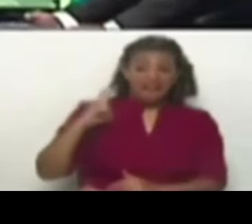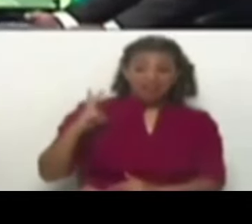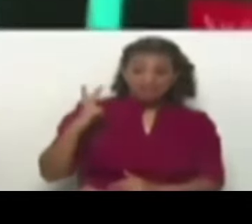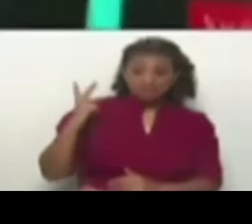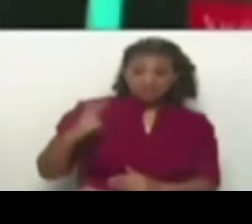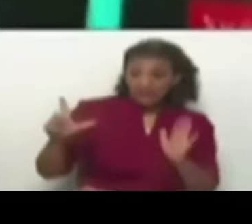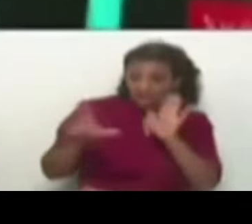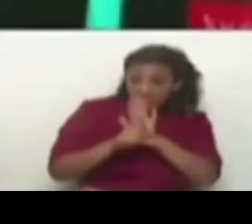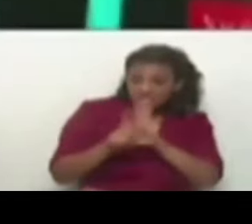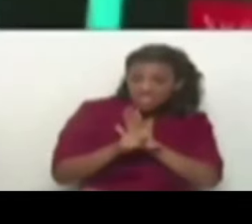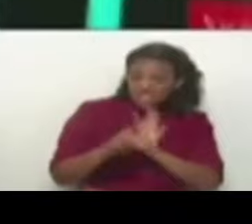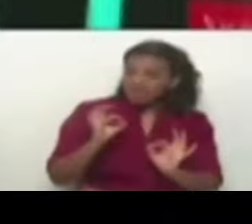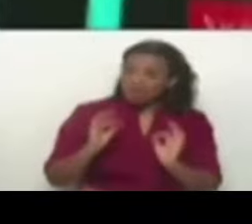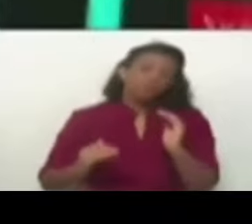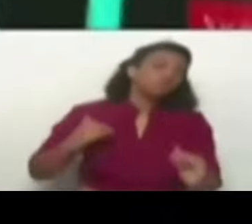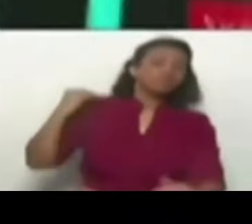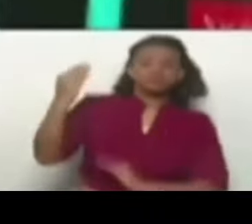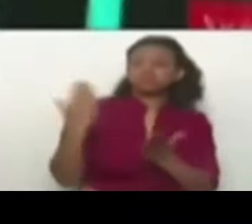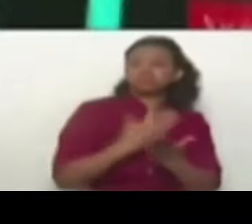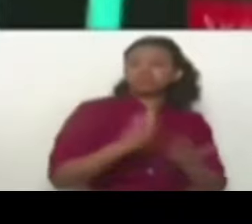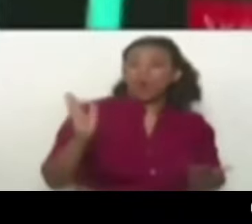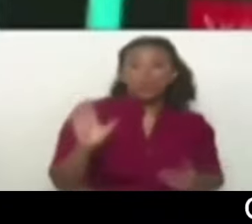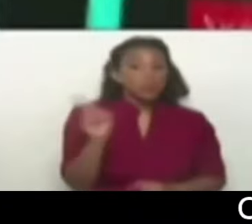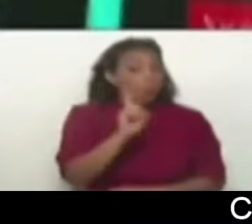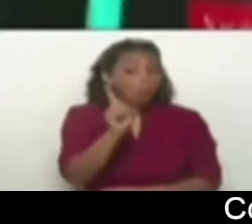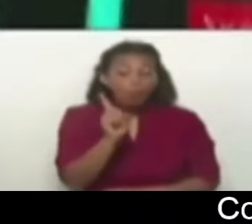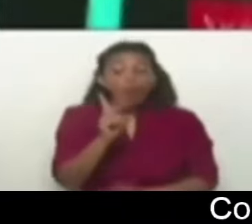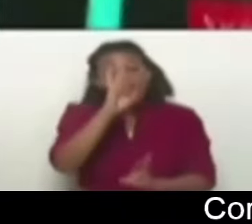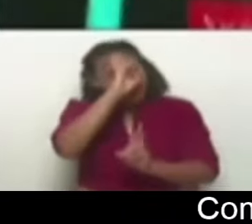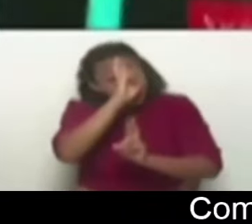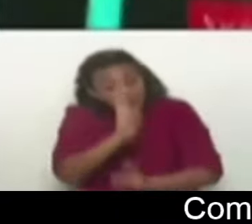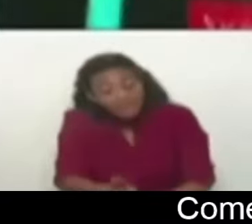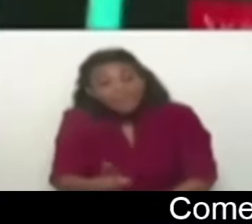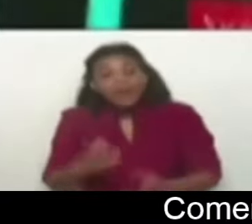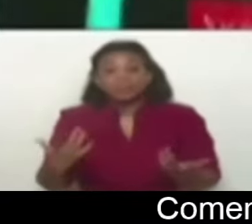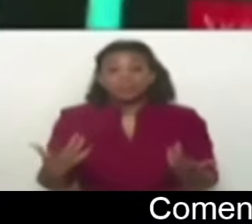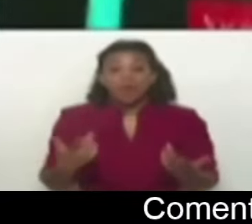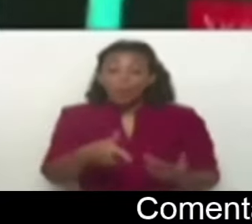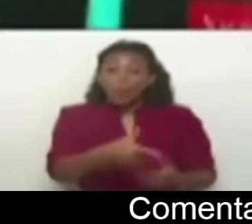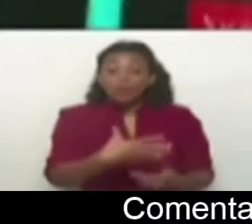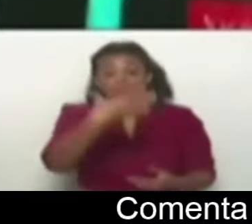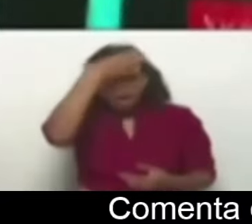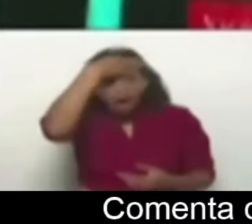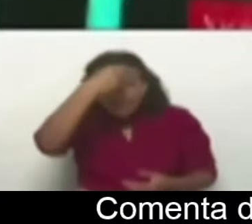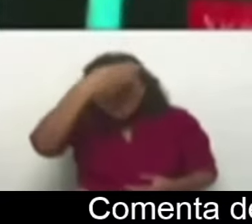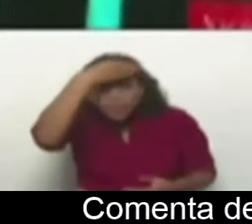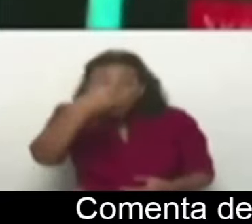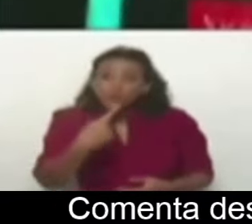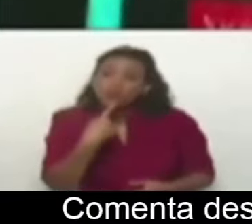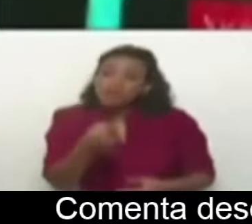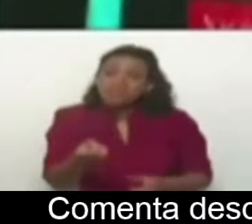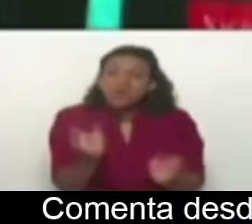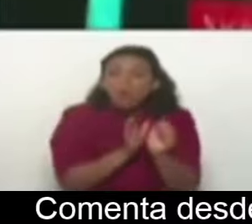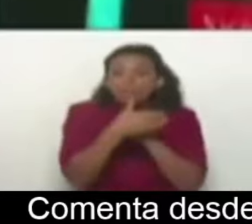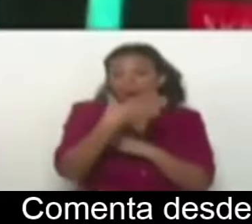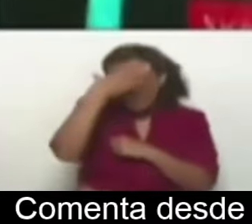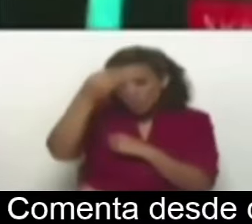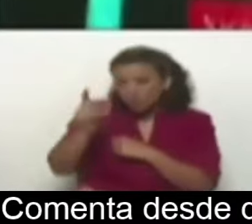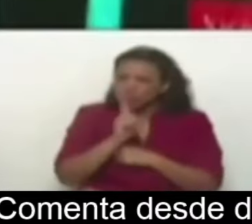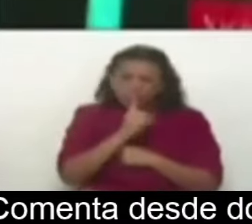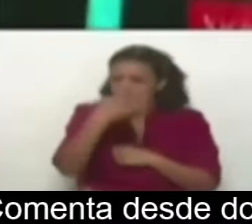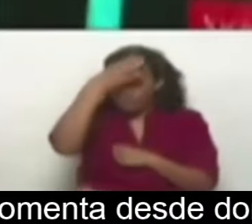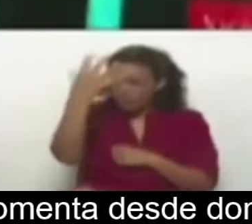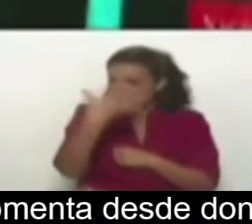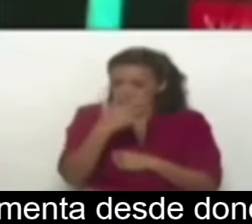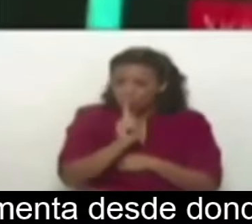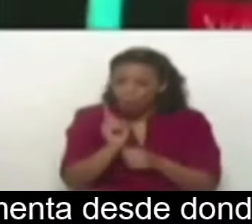de las instituciones, como ha pretendido este señor el enconchado. Yo le llamo el enconchado. El